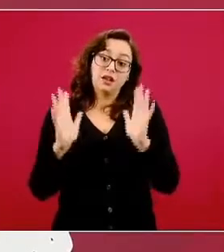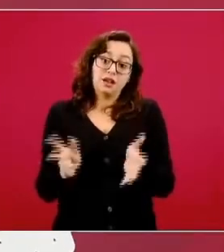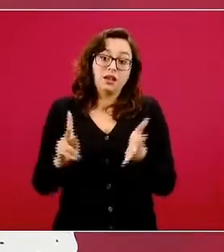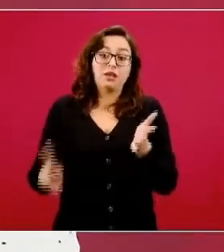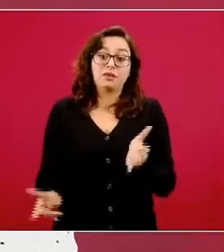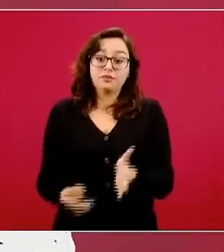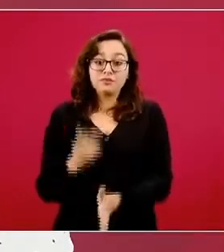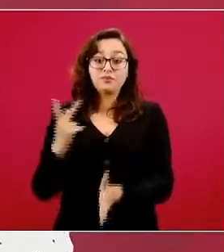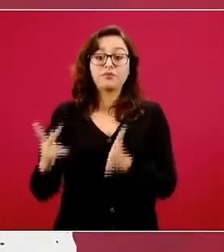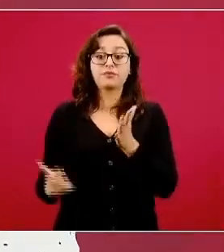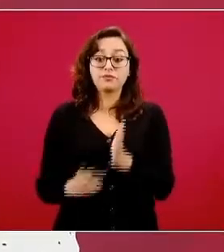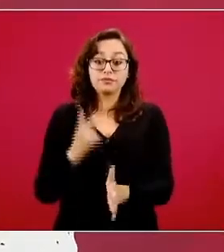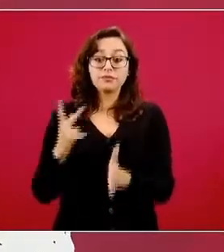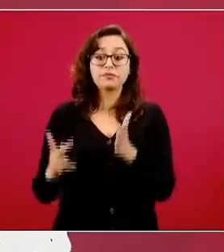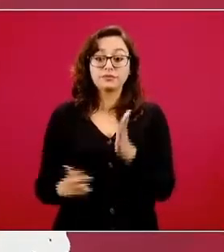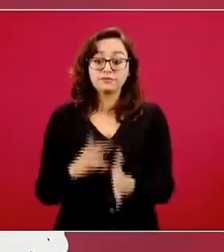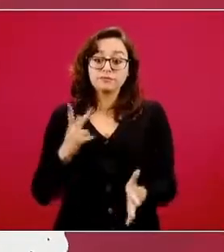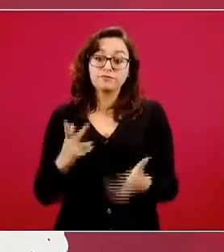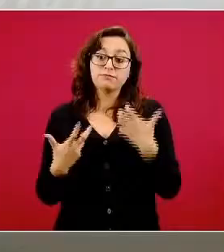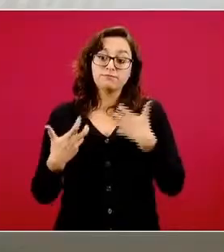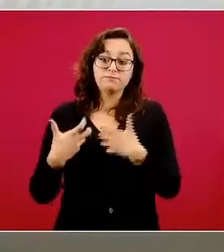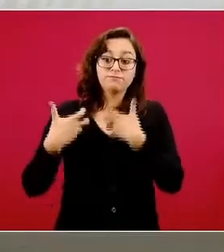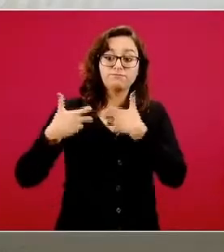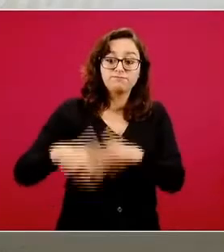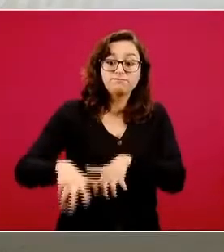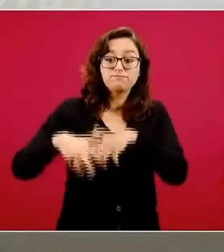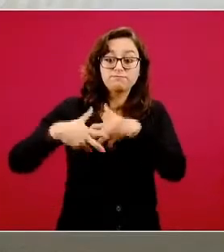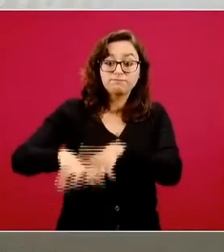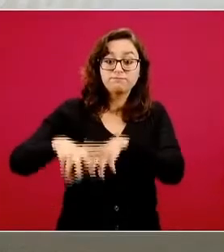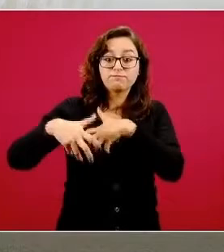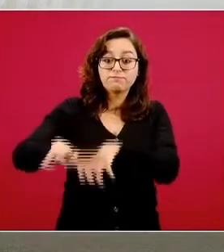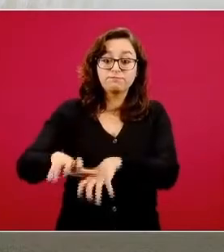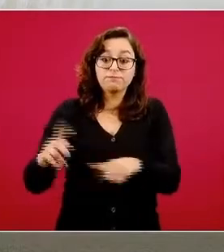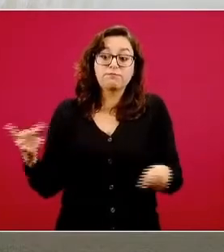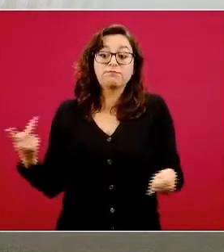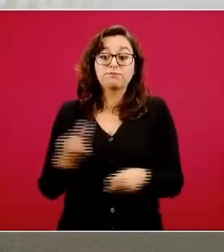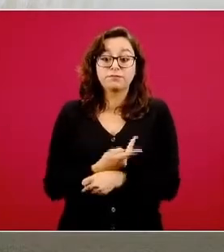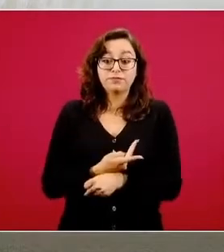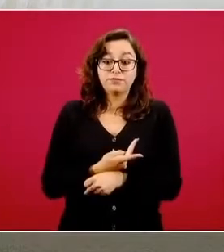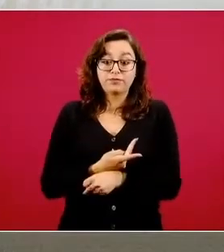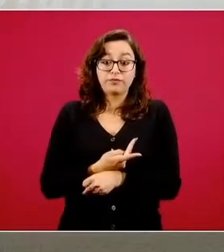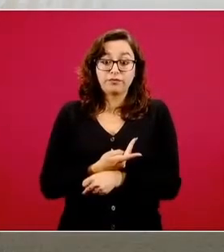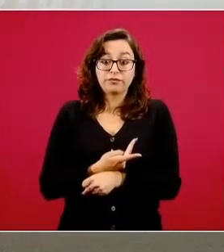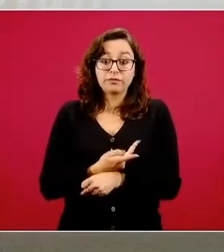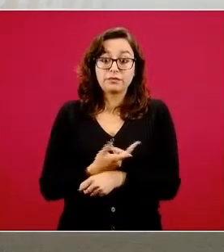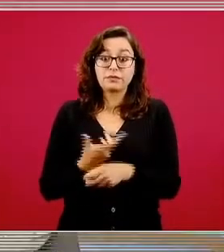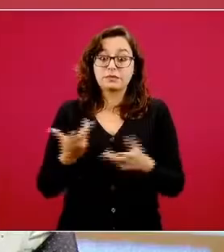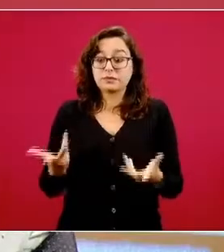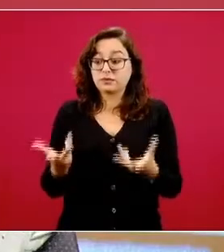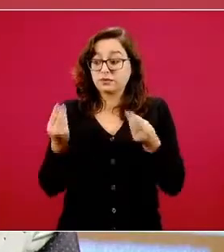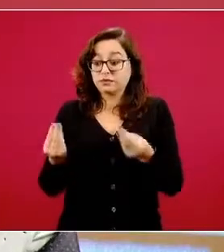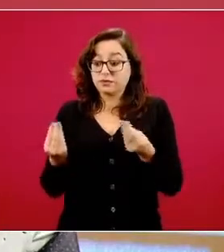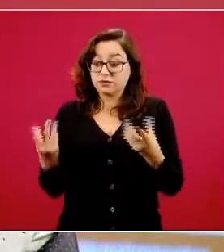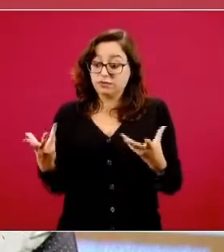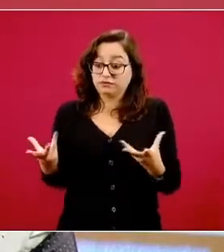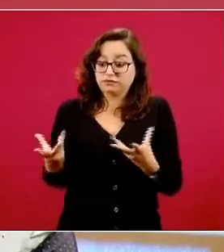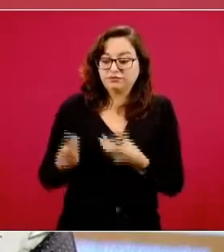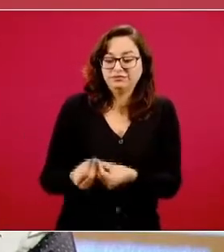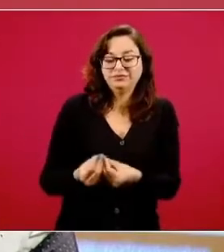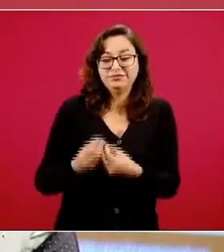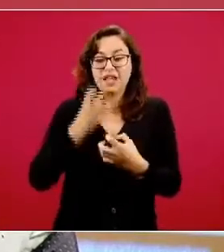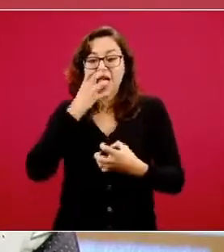comentado, si en estas manifestaciones lo que regularmente se hace, además de juntarse, es